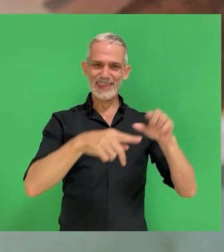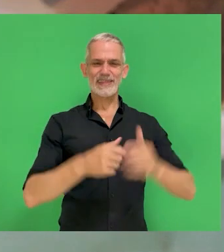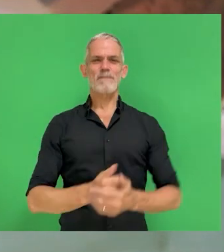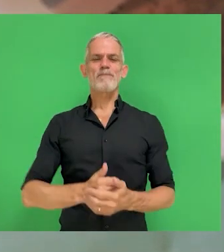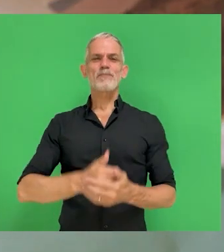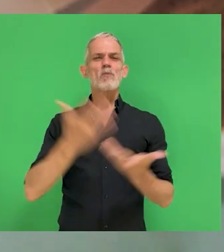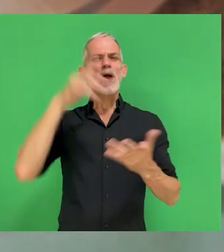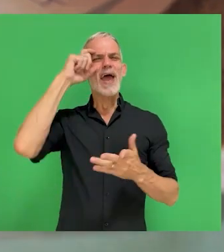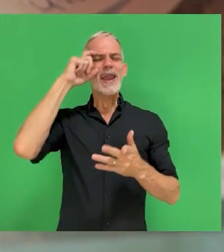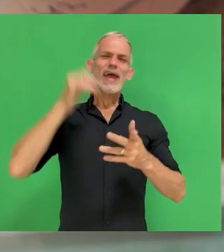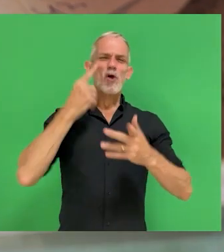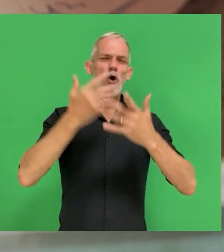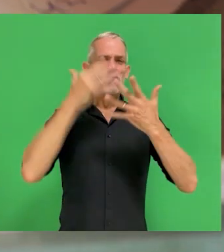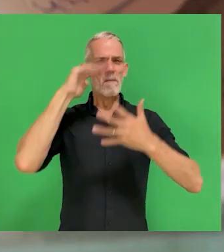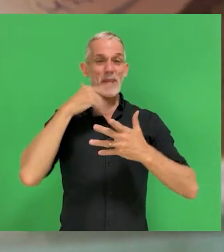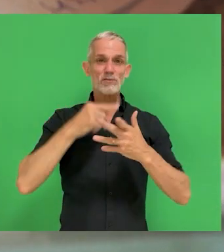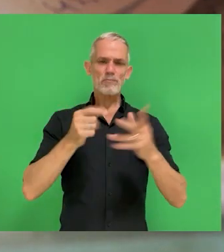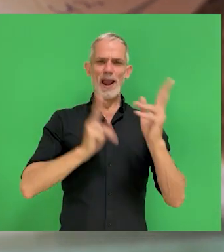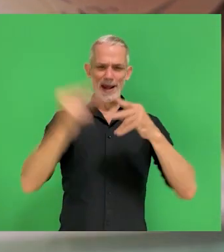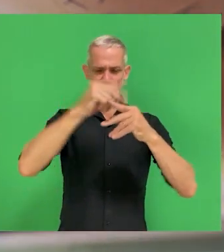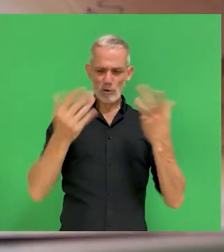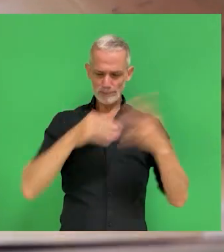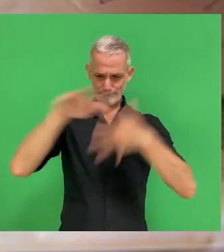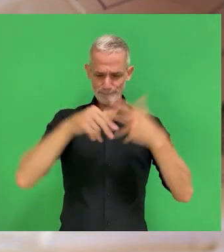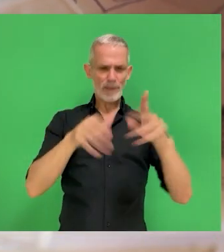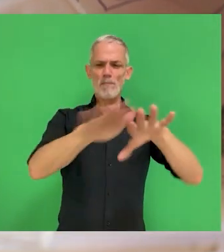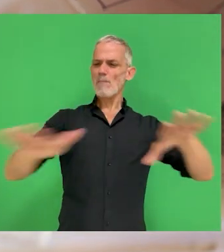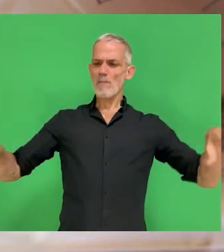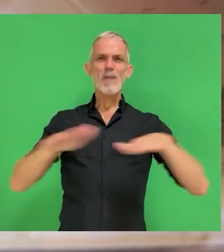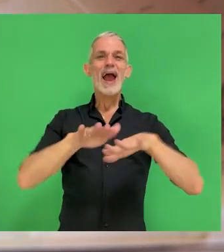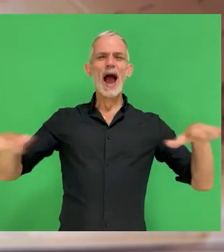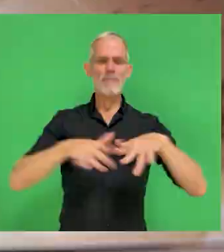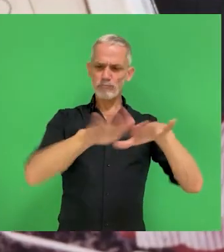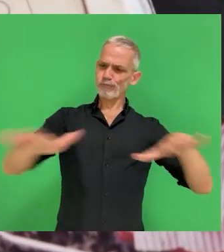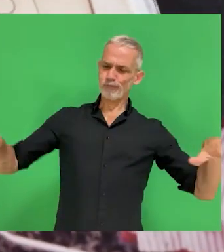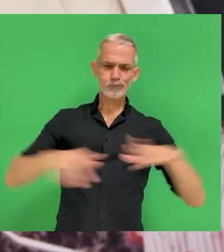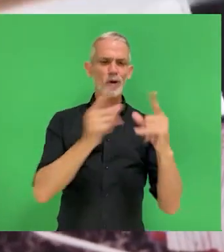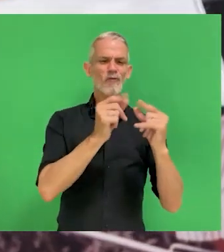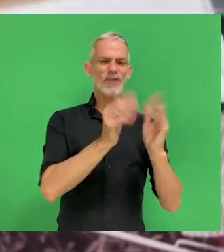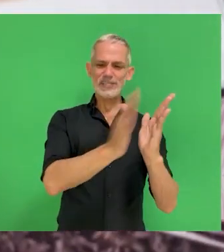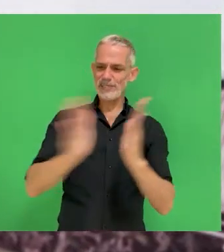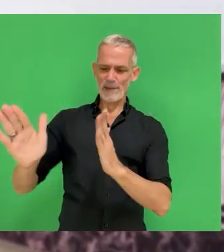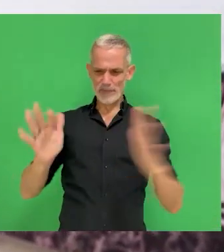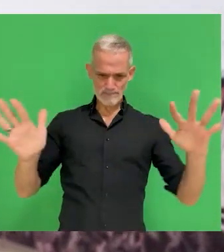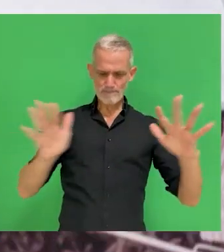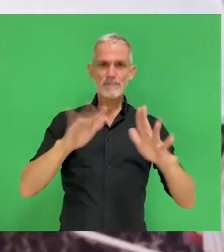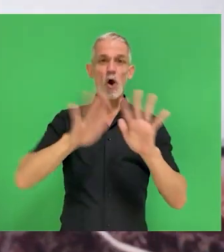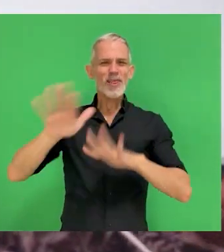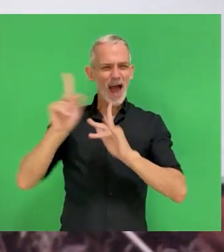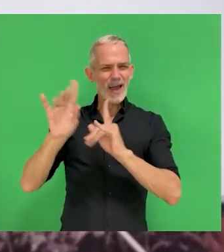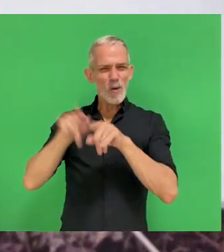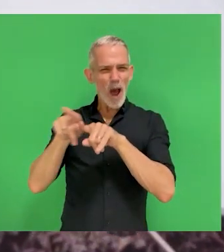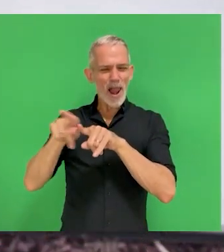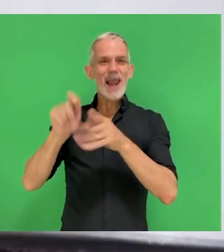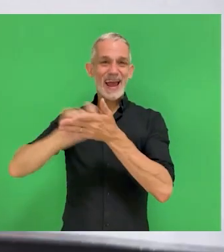enero desplegué los recortes de diario sobre la cama y los ordené cronológicamente en una carpeta. Lo único que tenía ordenado así eran las